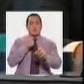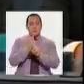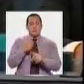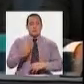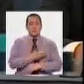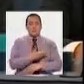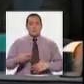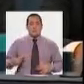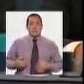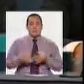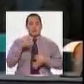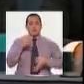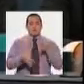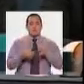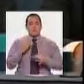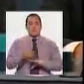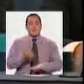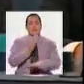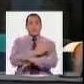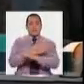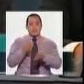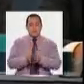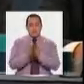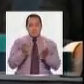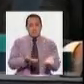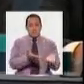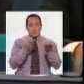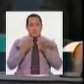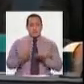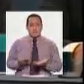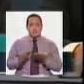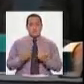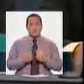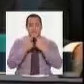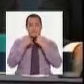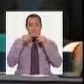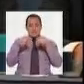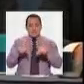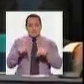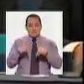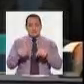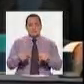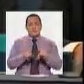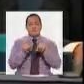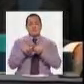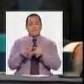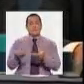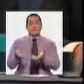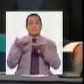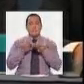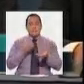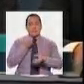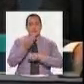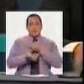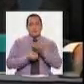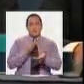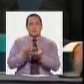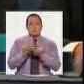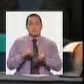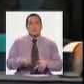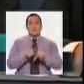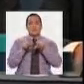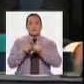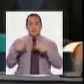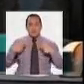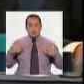presidente del Poder Judicial, quien fue el que convoca, era justamente recibir información y que